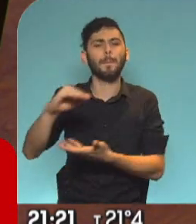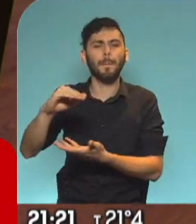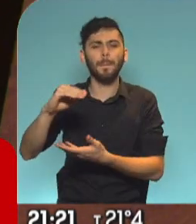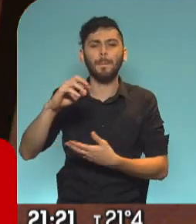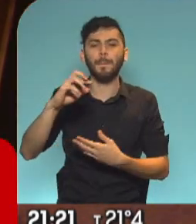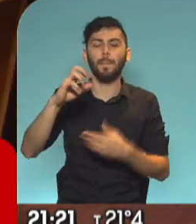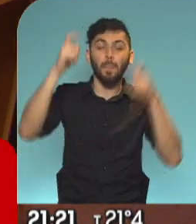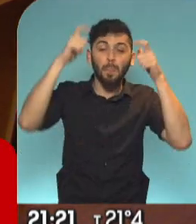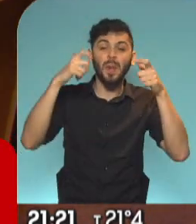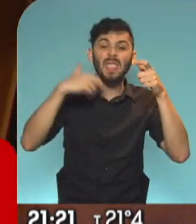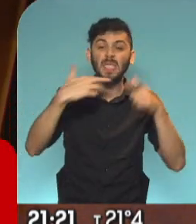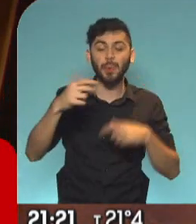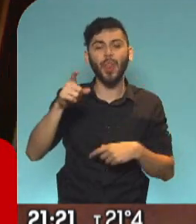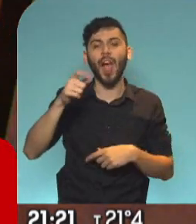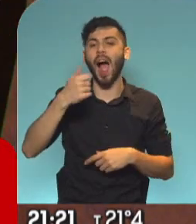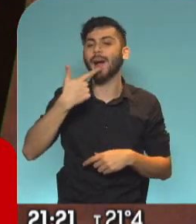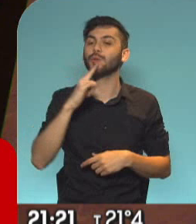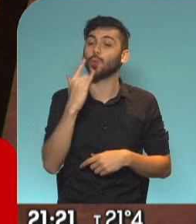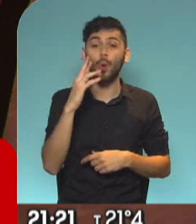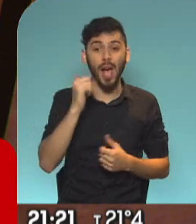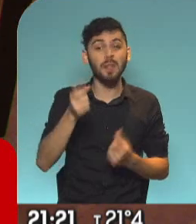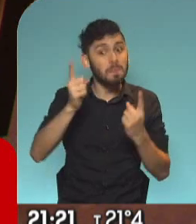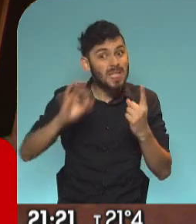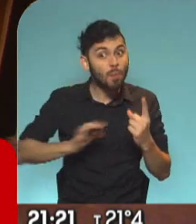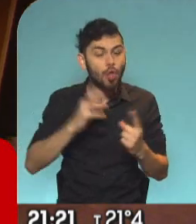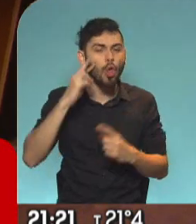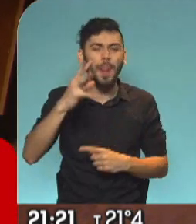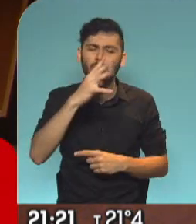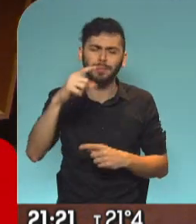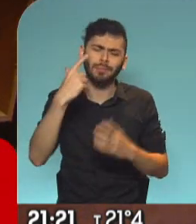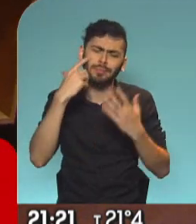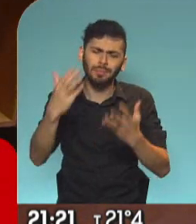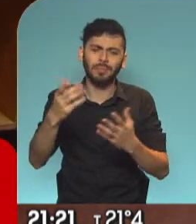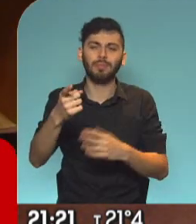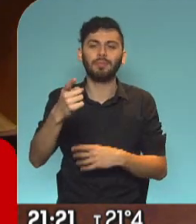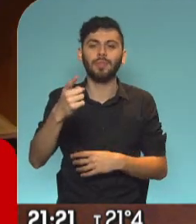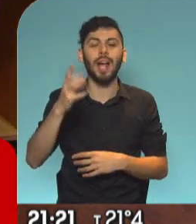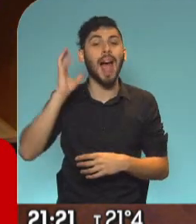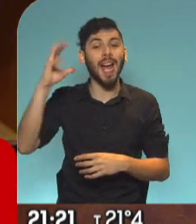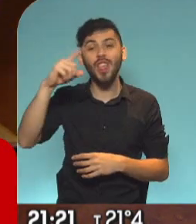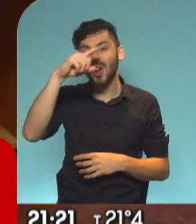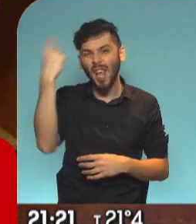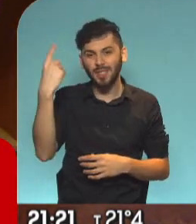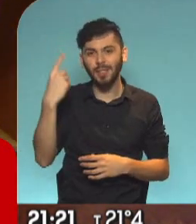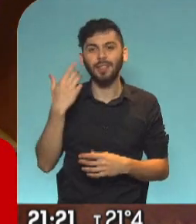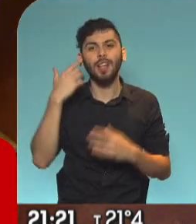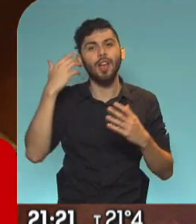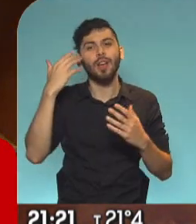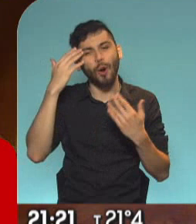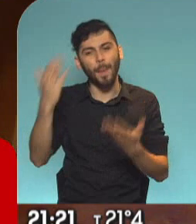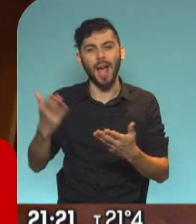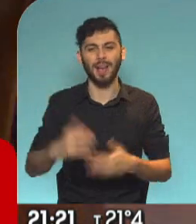Asturias, y el mismo año, en 2014, vamos a ver las imágenes ahora de nuestro archivo, en Radio Nacional le realizaron este homenaje.